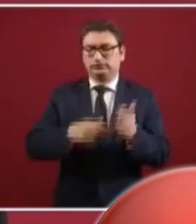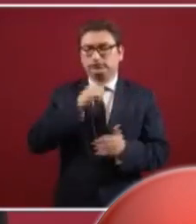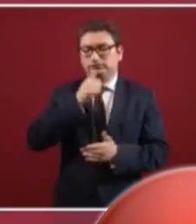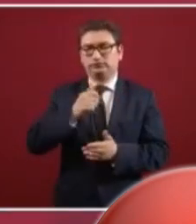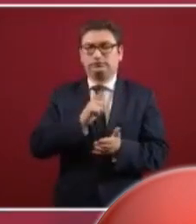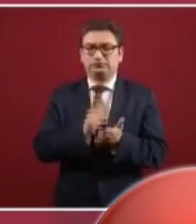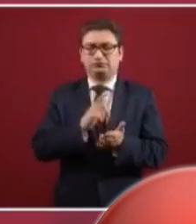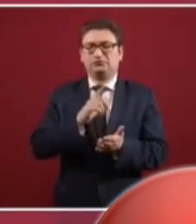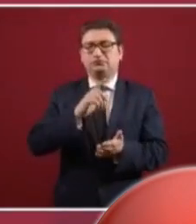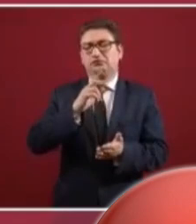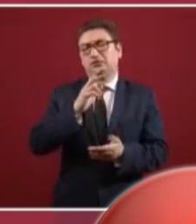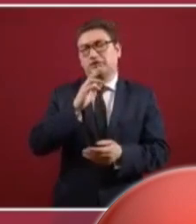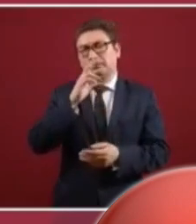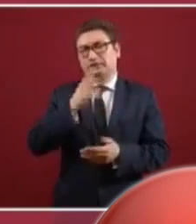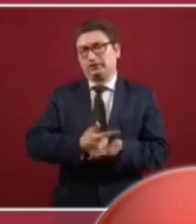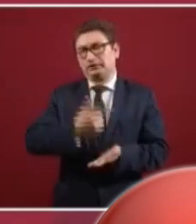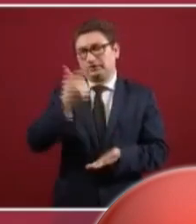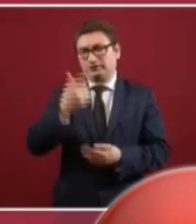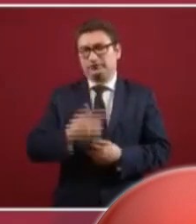que